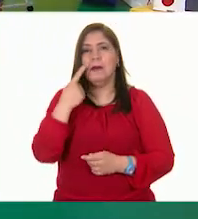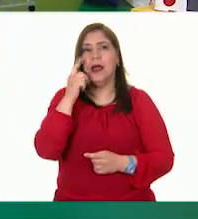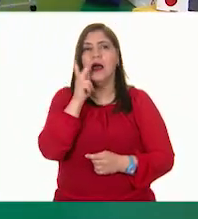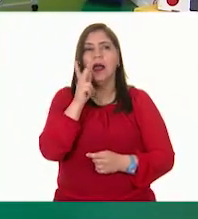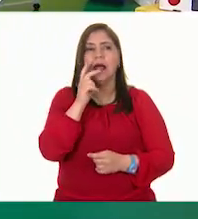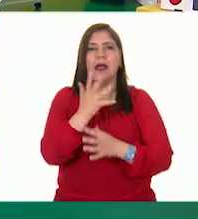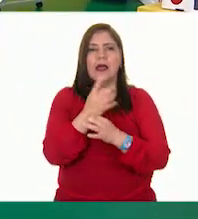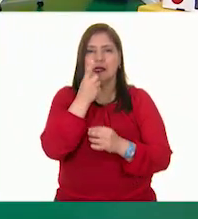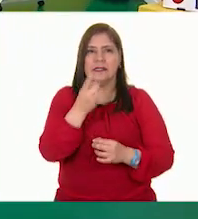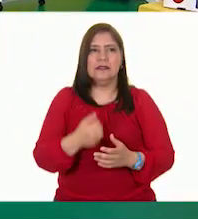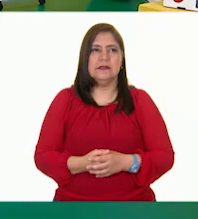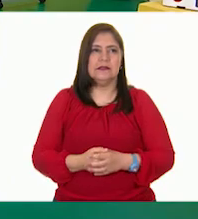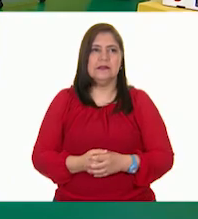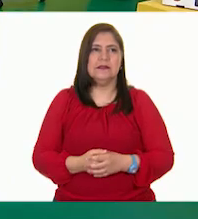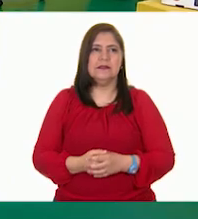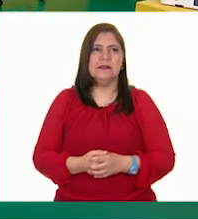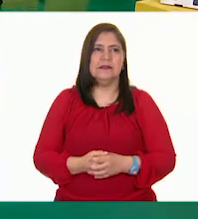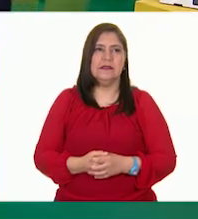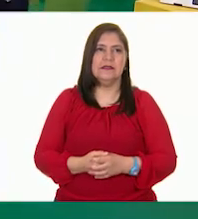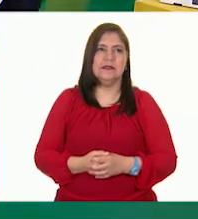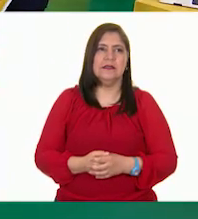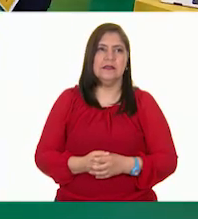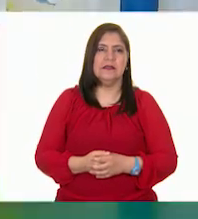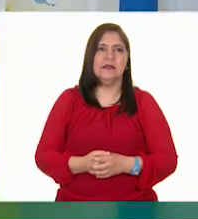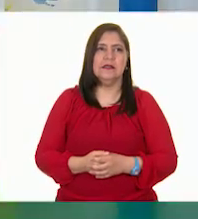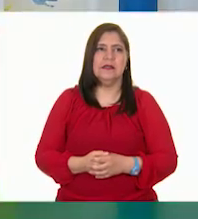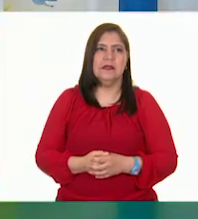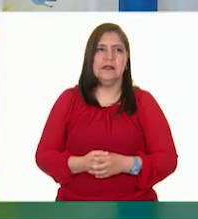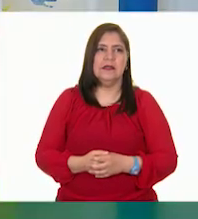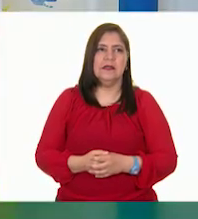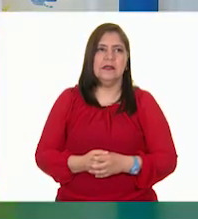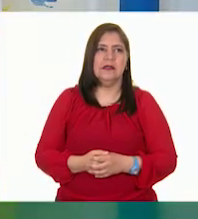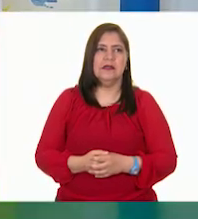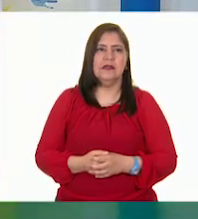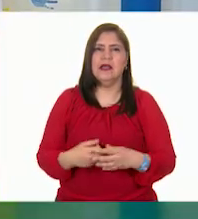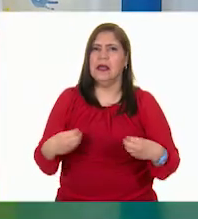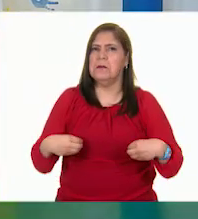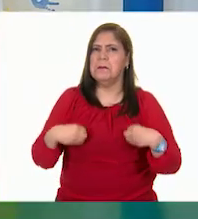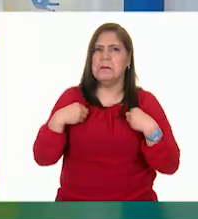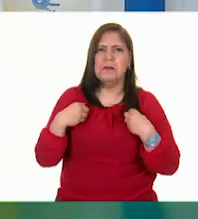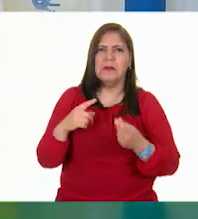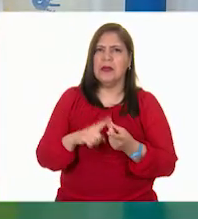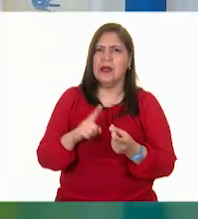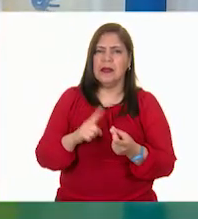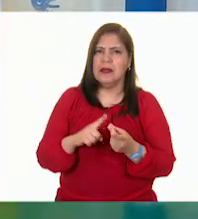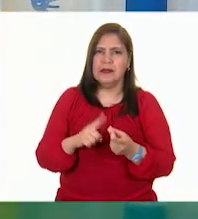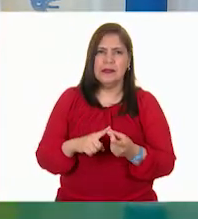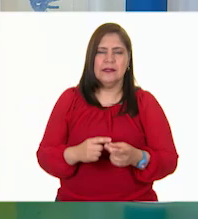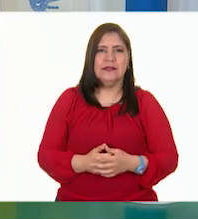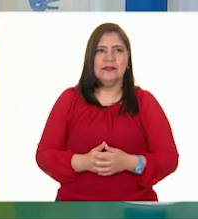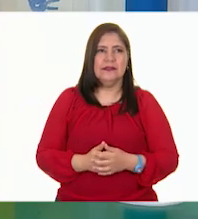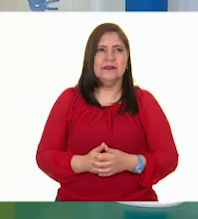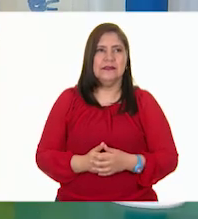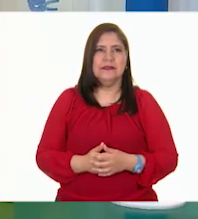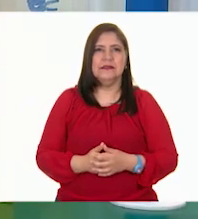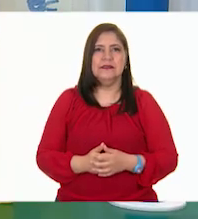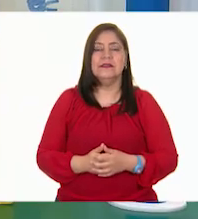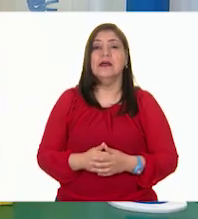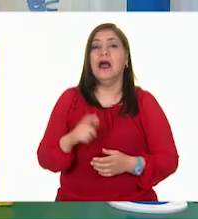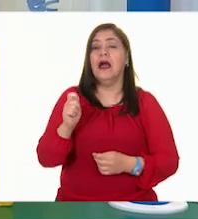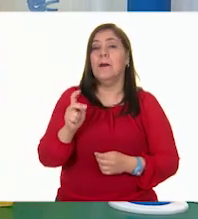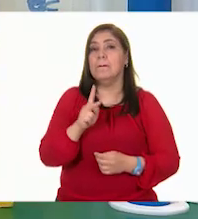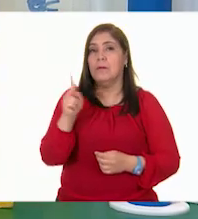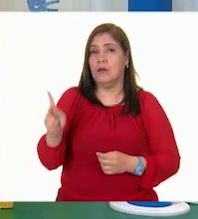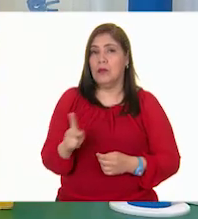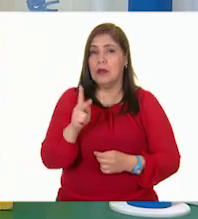dice. Y dice, ¿en dónde vive? Él vive en un pueblito